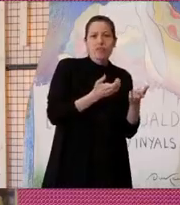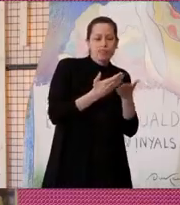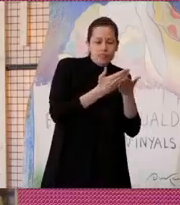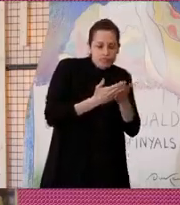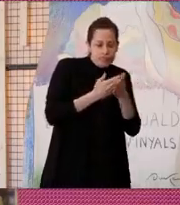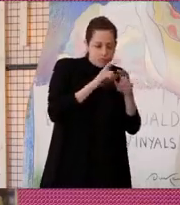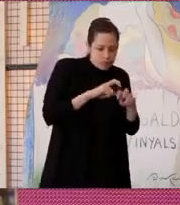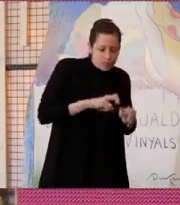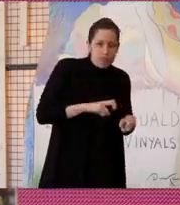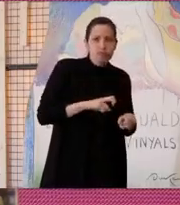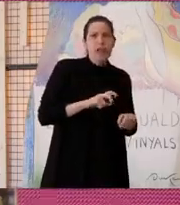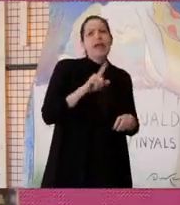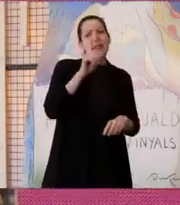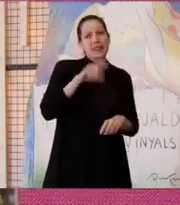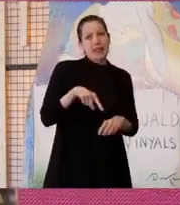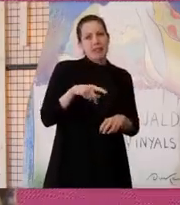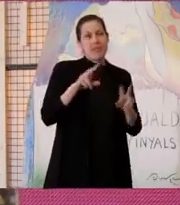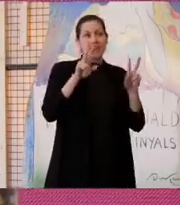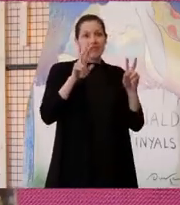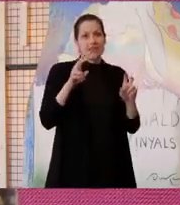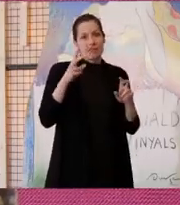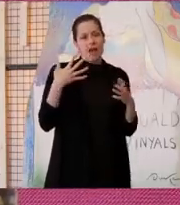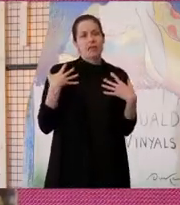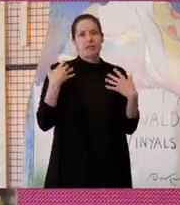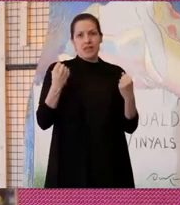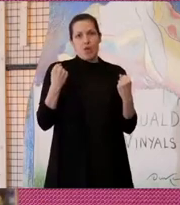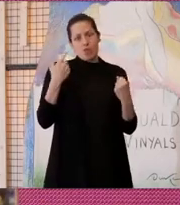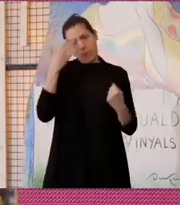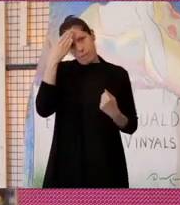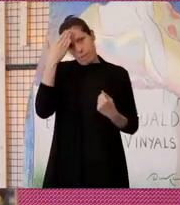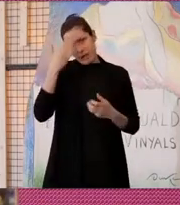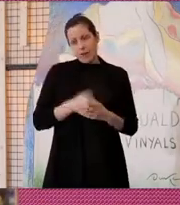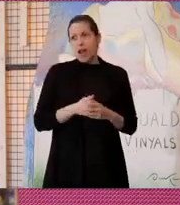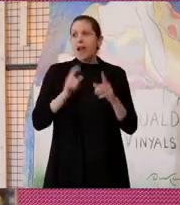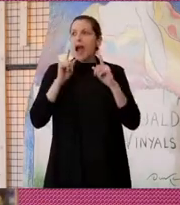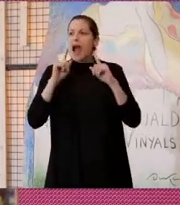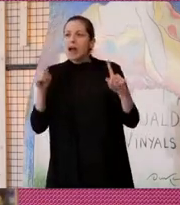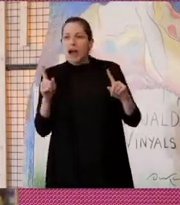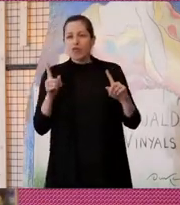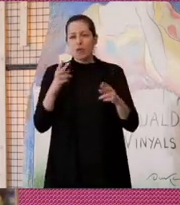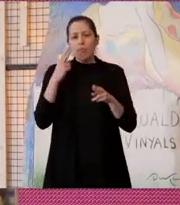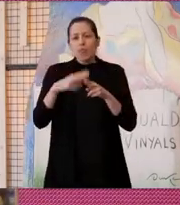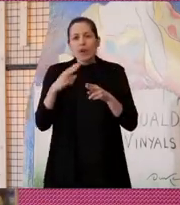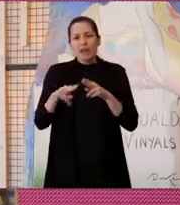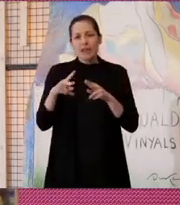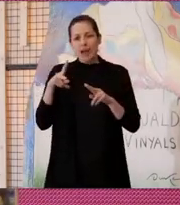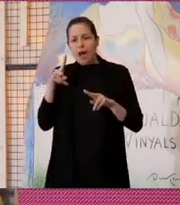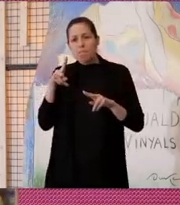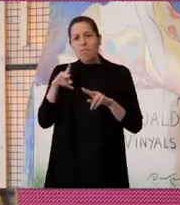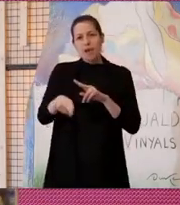a Salud Mental O sea si realmente hiciésemos Una política preventiva de violencia de género Cuántos